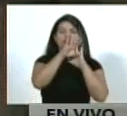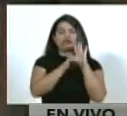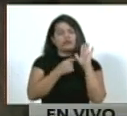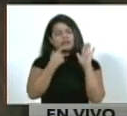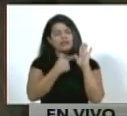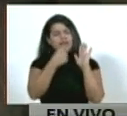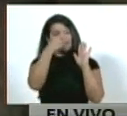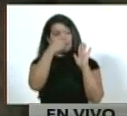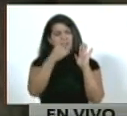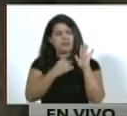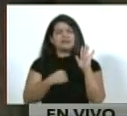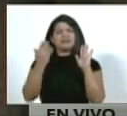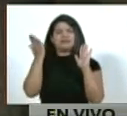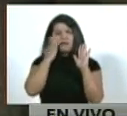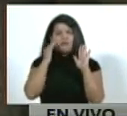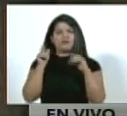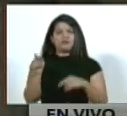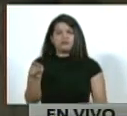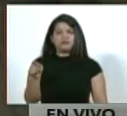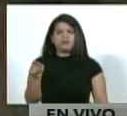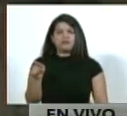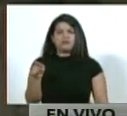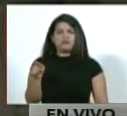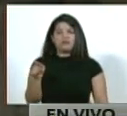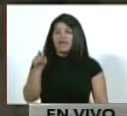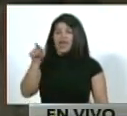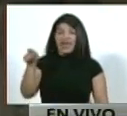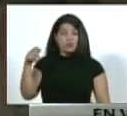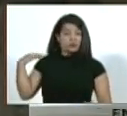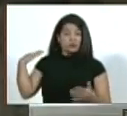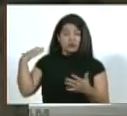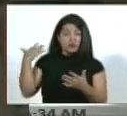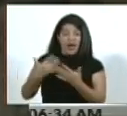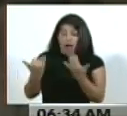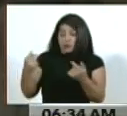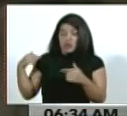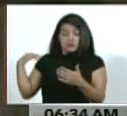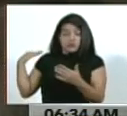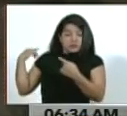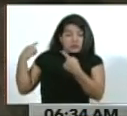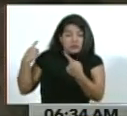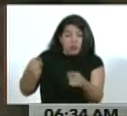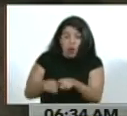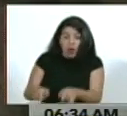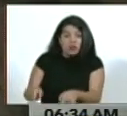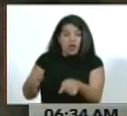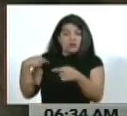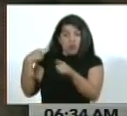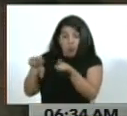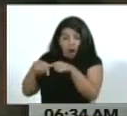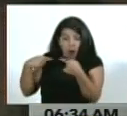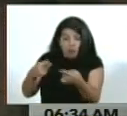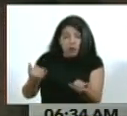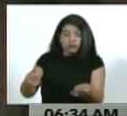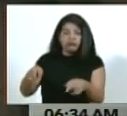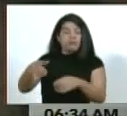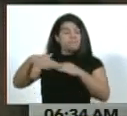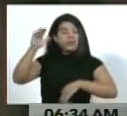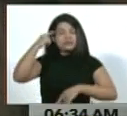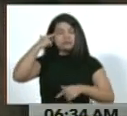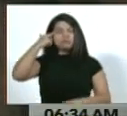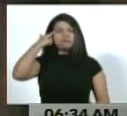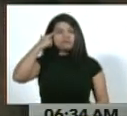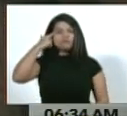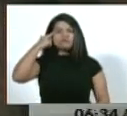asiste, que como nunca tienen conciencia, mis compañeros y compañeras de armas, el rol